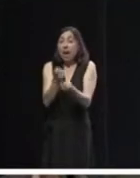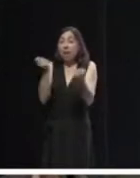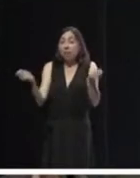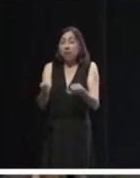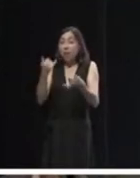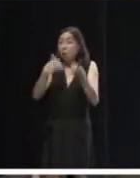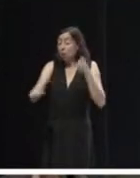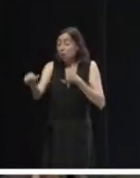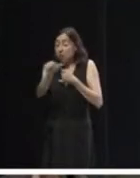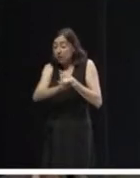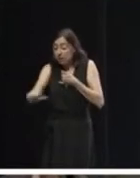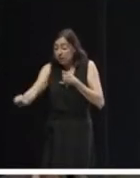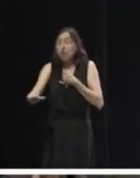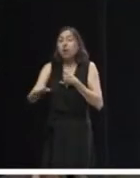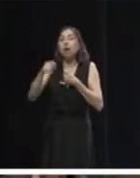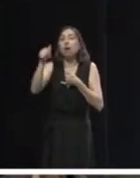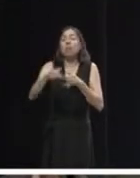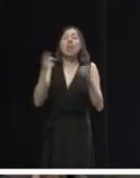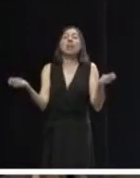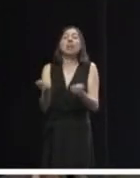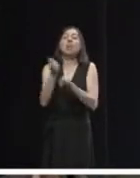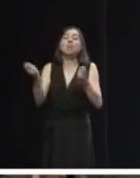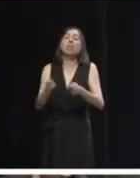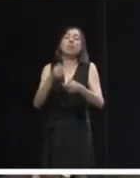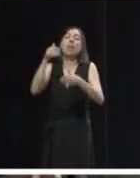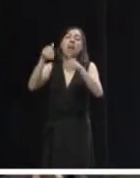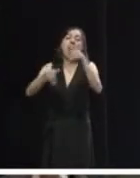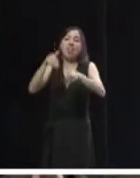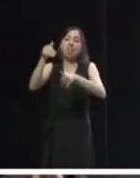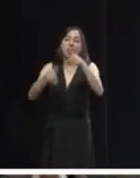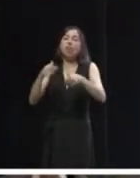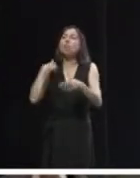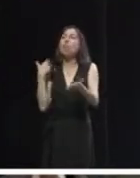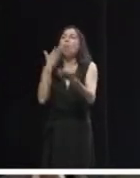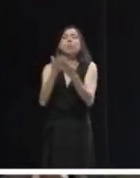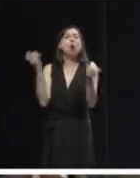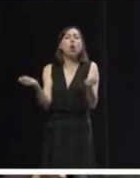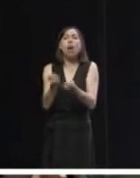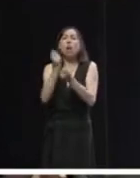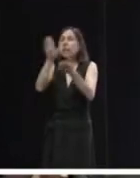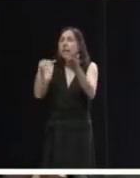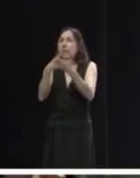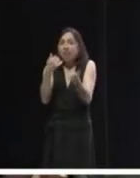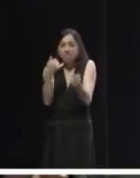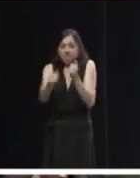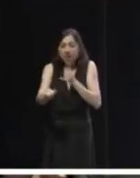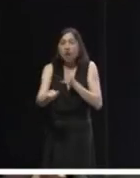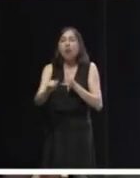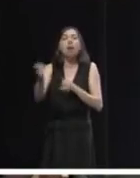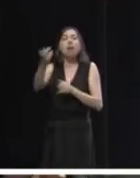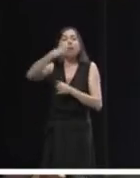última semana de campaña electoral. Os pido que hagáis campaña hasta el último minuto, que está en